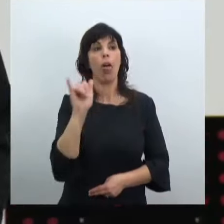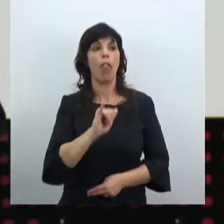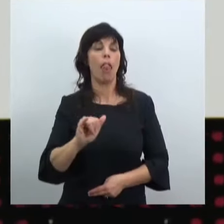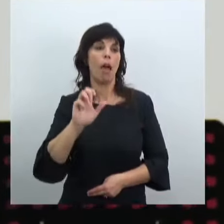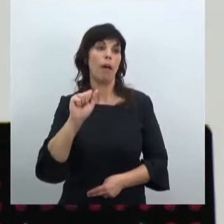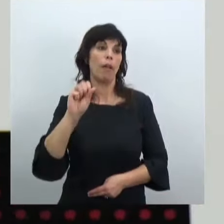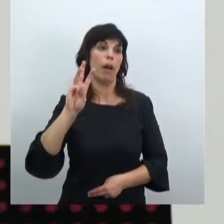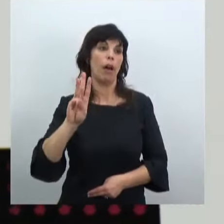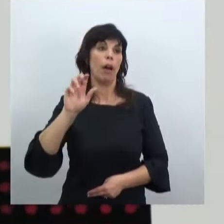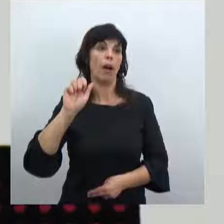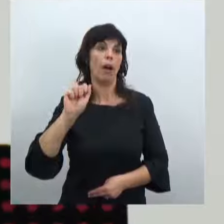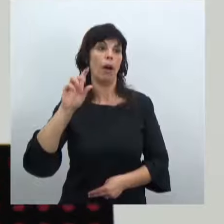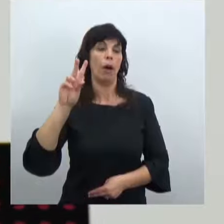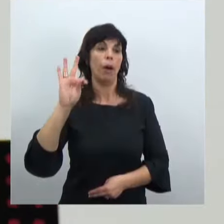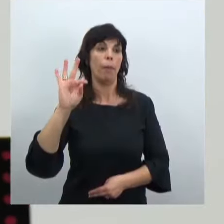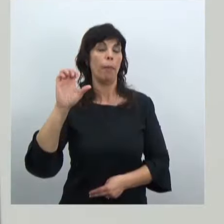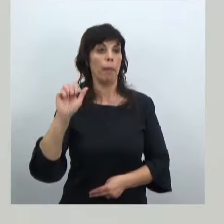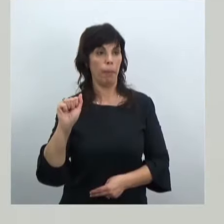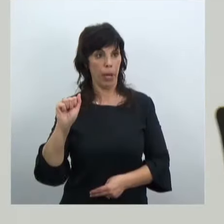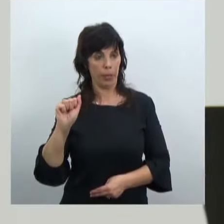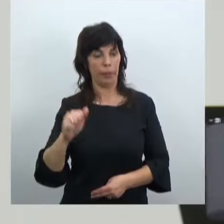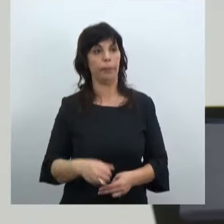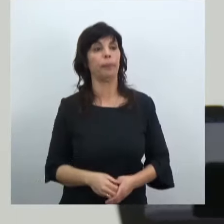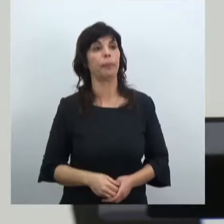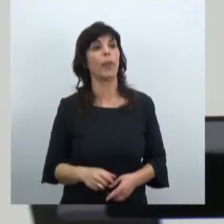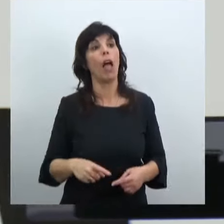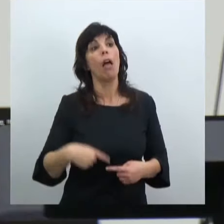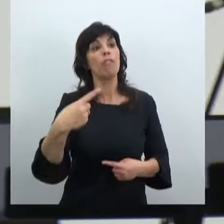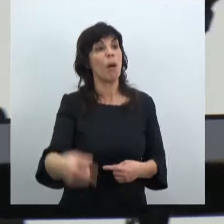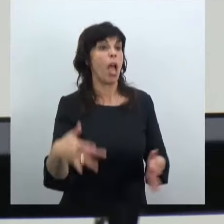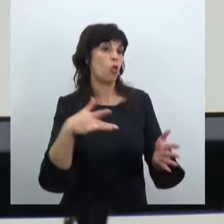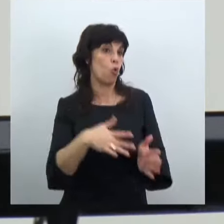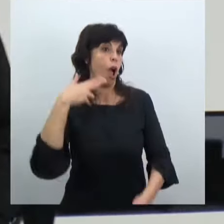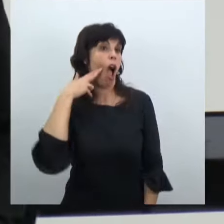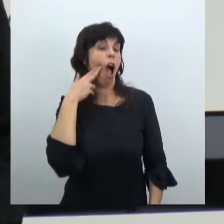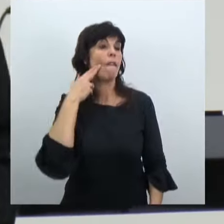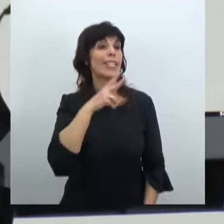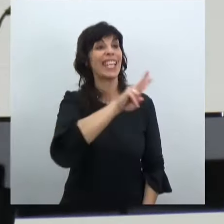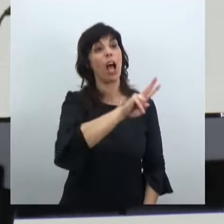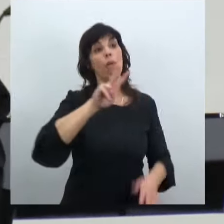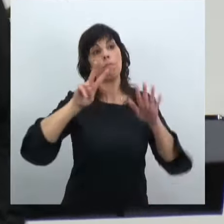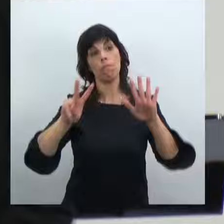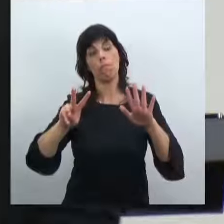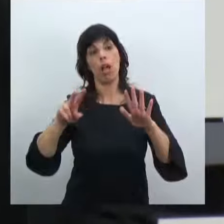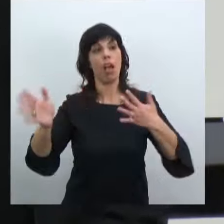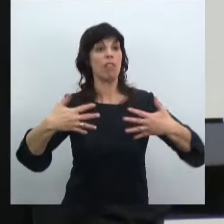marzo estará con nosotros, no sé si lo he escrito bien, Marcela Gándara, ¿está bien dicho? ¿Vale?